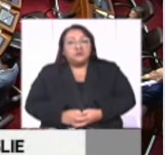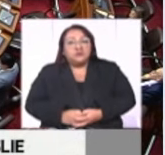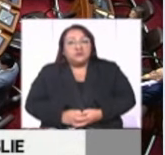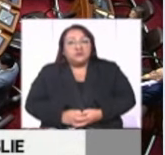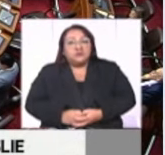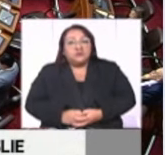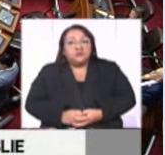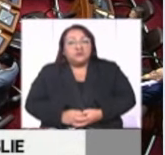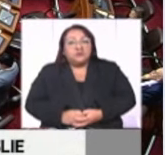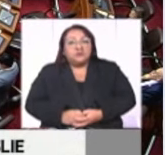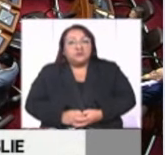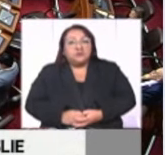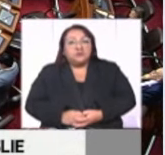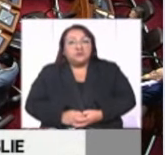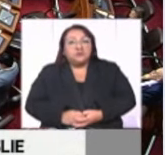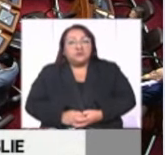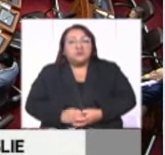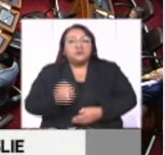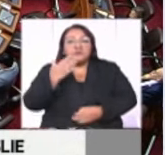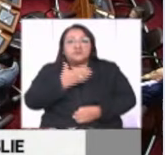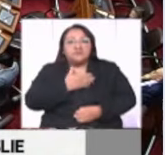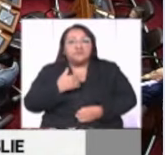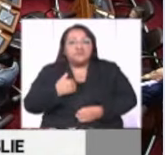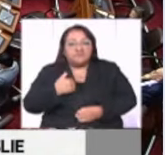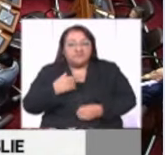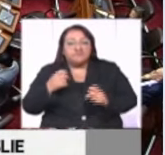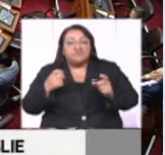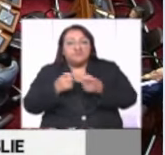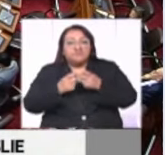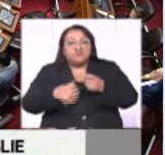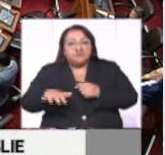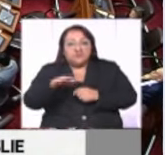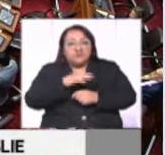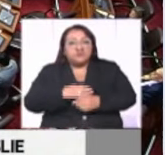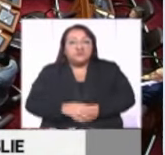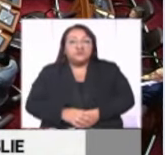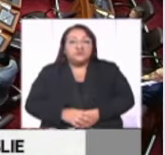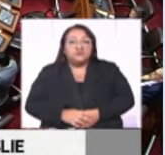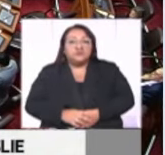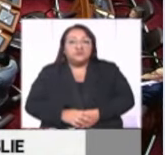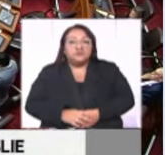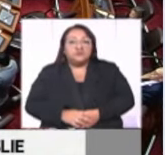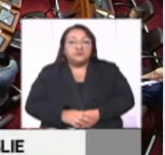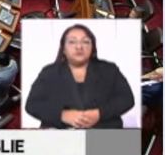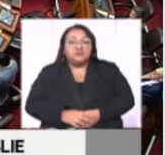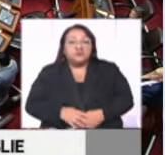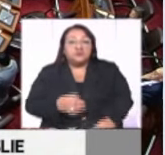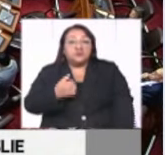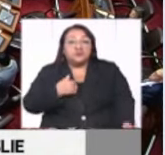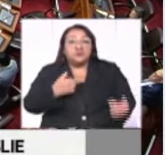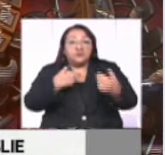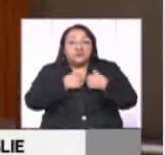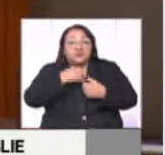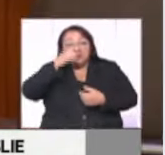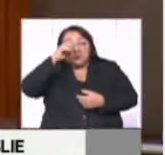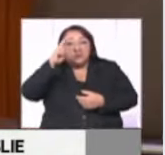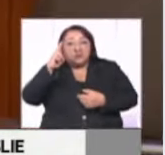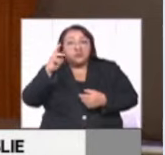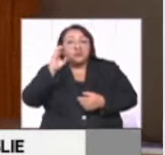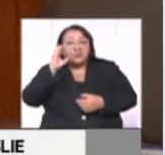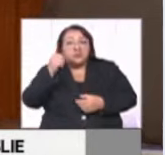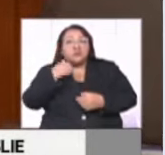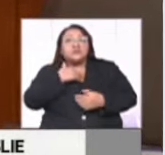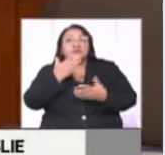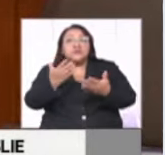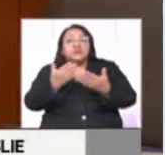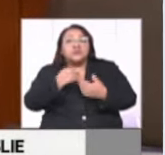Gracias, presidente. Por su intermedio a la representación nacional, soy representante de la región Cusco y traigo la